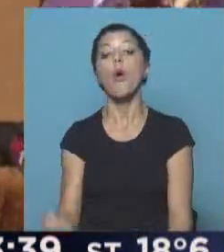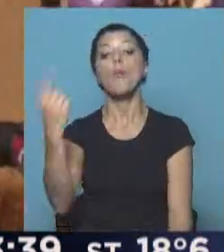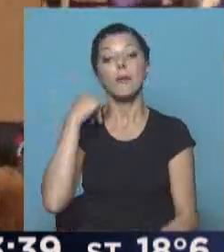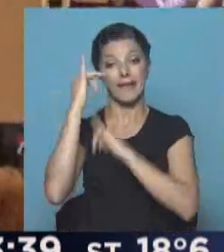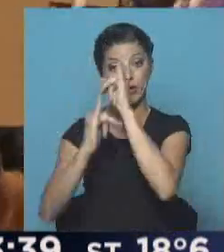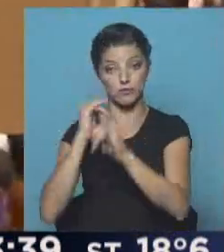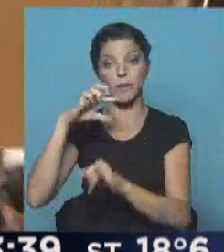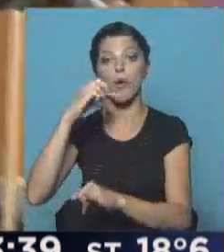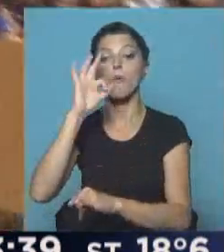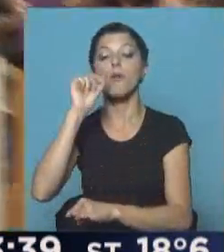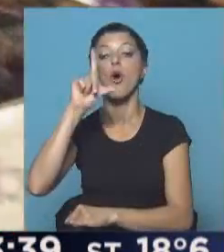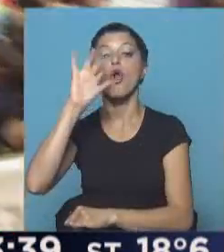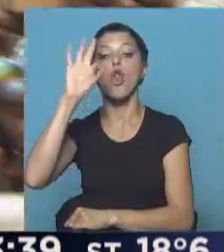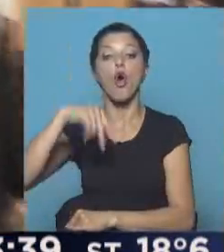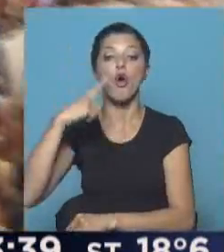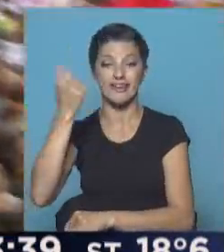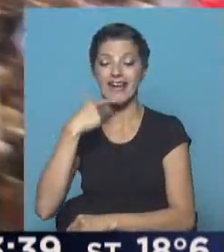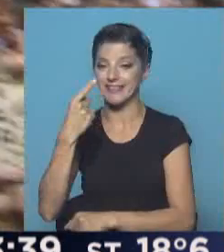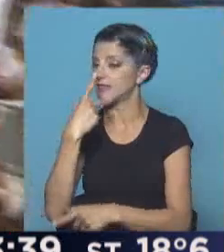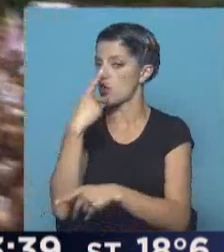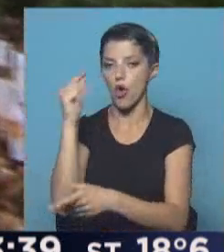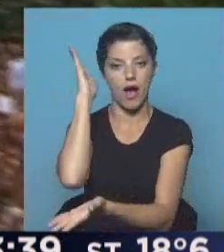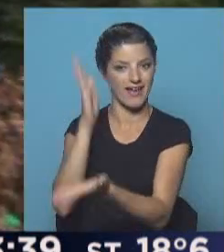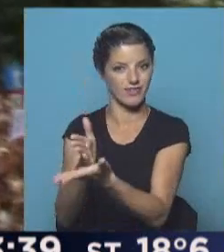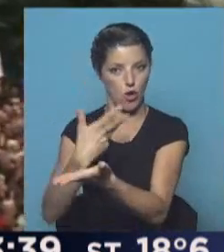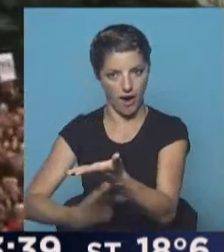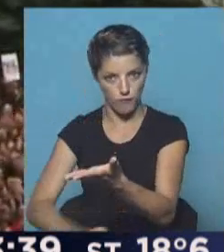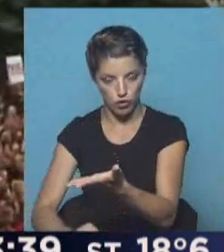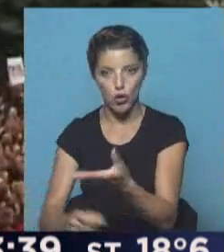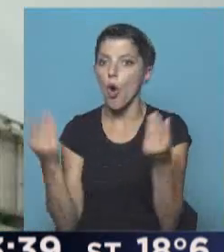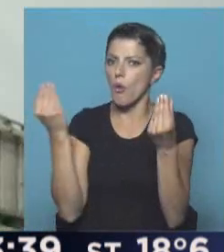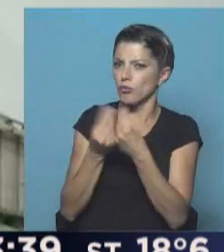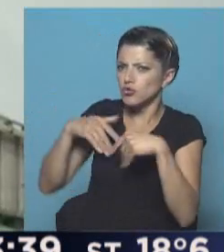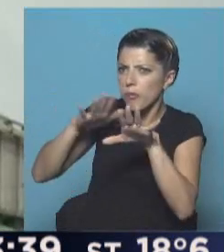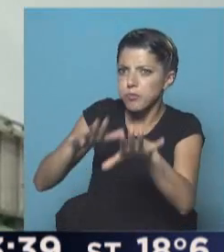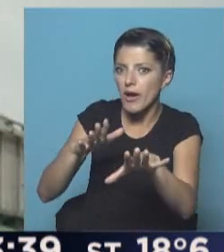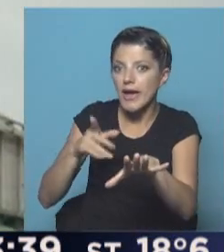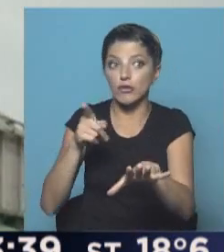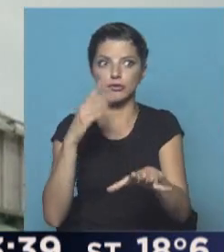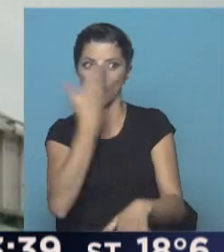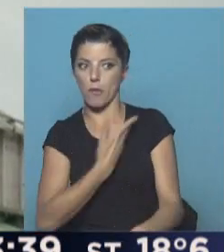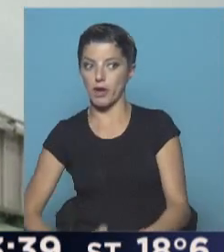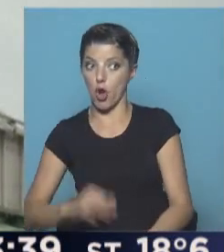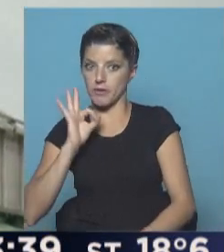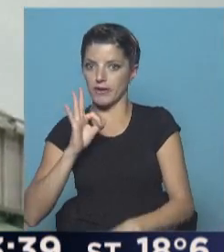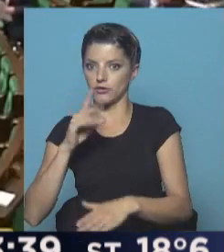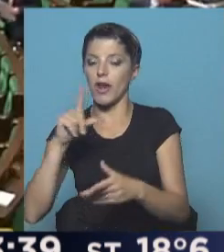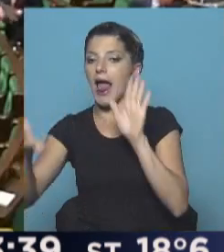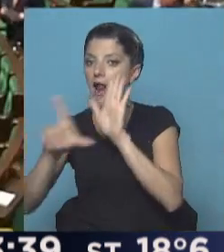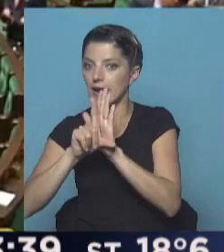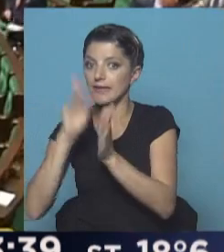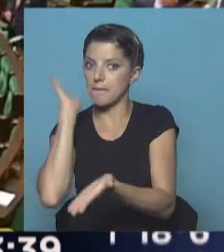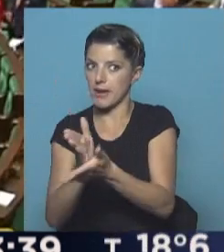Polonia rechaza la penalización del aborto. Multitudinarias protestas obligaron al gobierno a dar marcha atrás con la propuesta de ley.